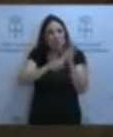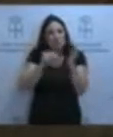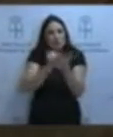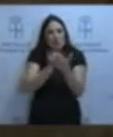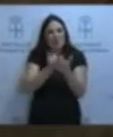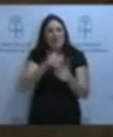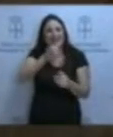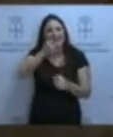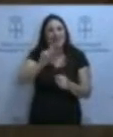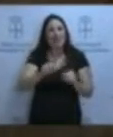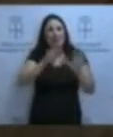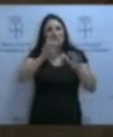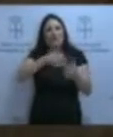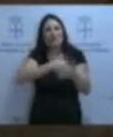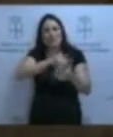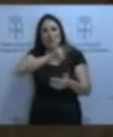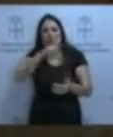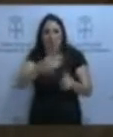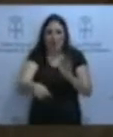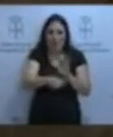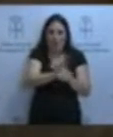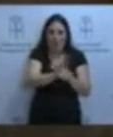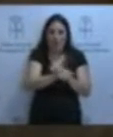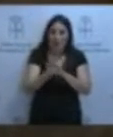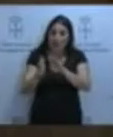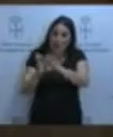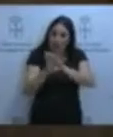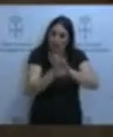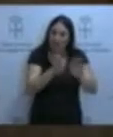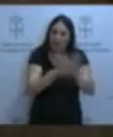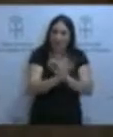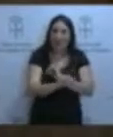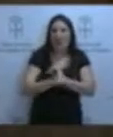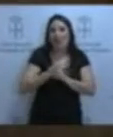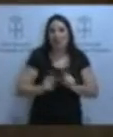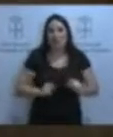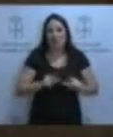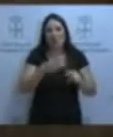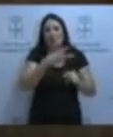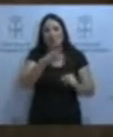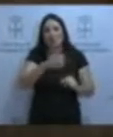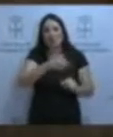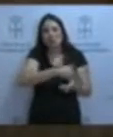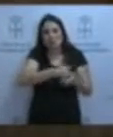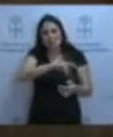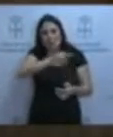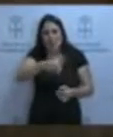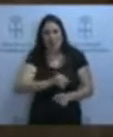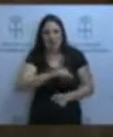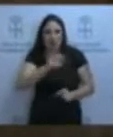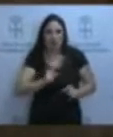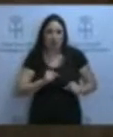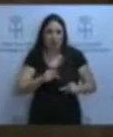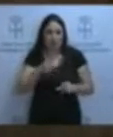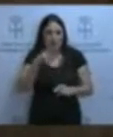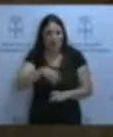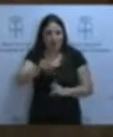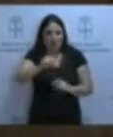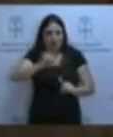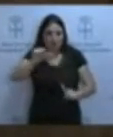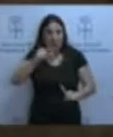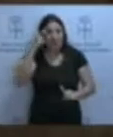IVA de 80 millones de euros, que encareció, por otra parte, las obras del Musel, 200 millones de euros de sobrecoste. Sabemos que la Audiencia Nacional va a